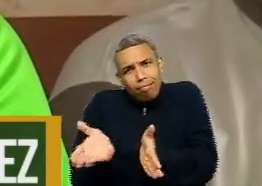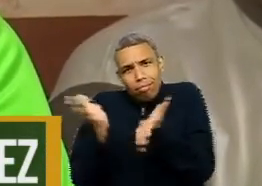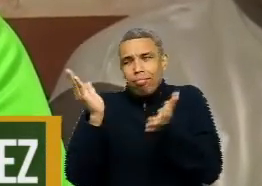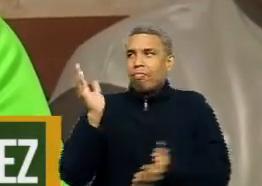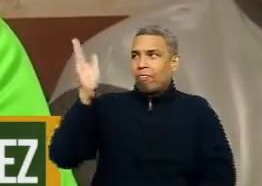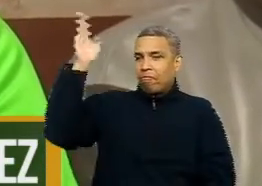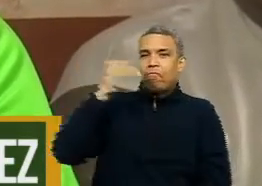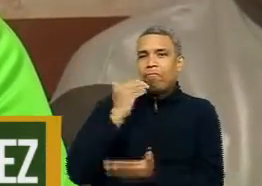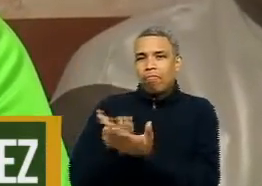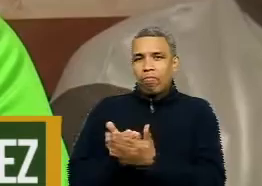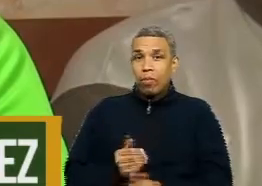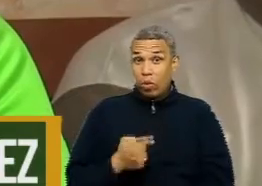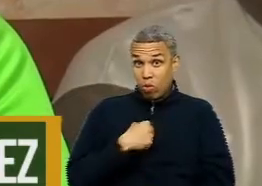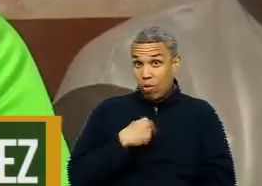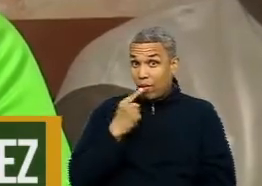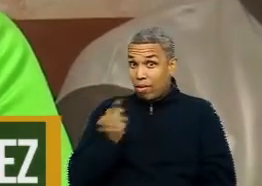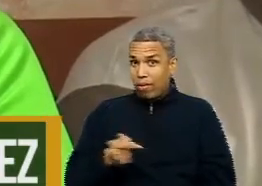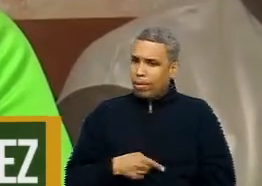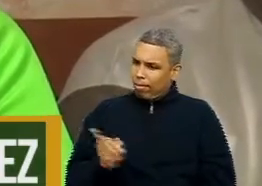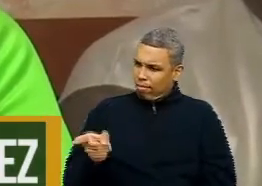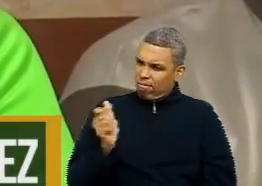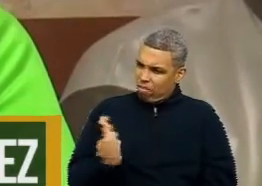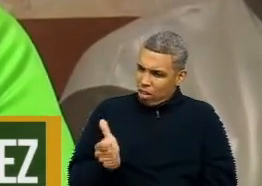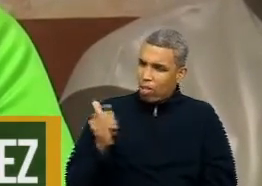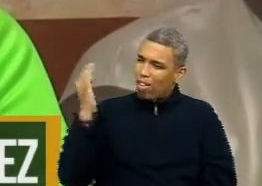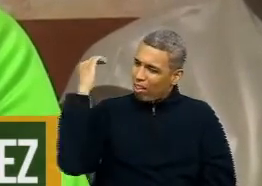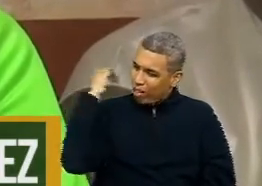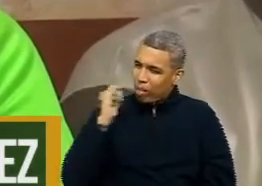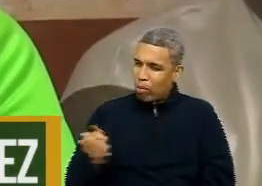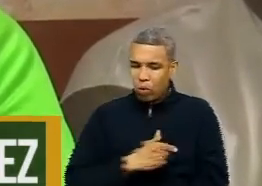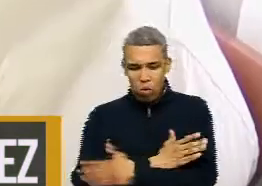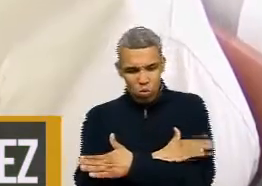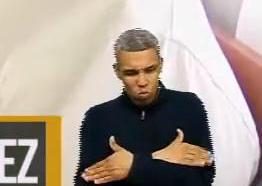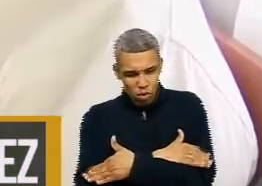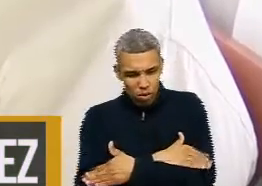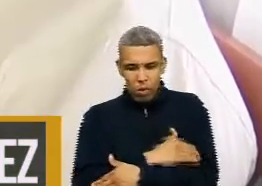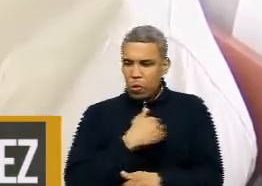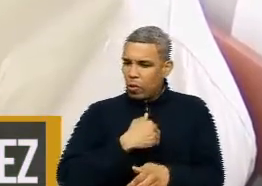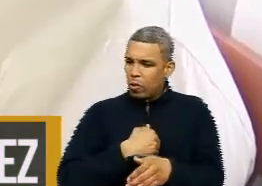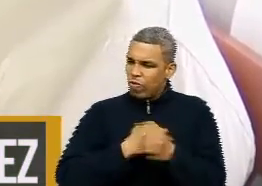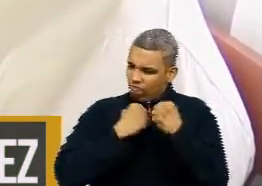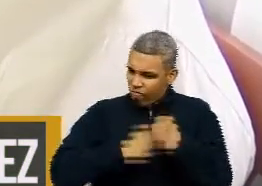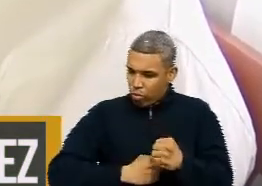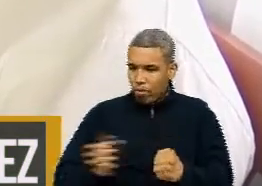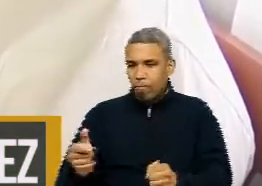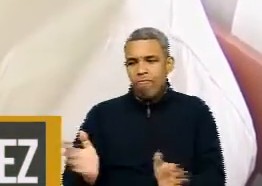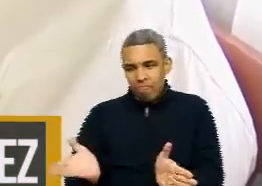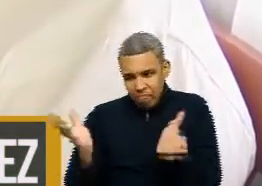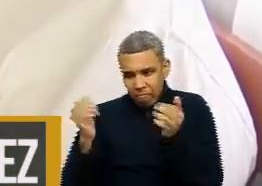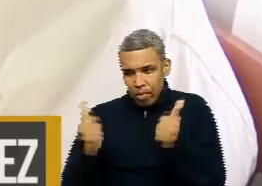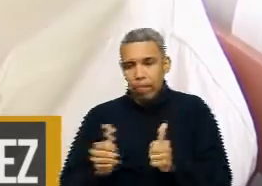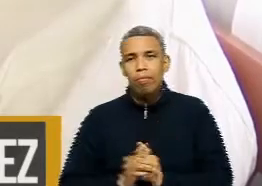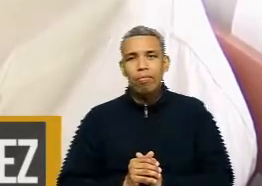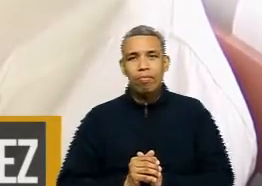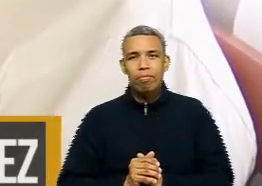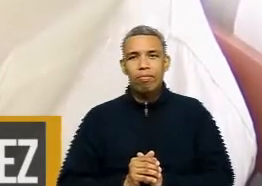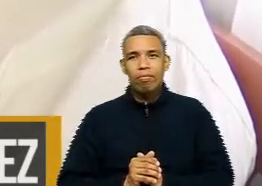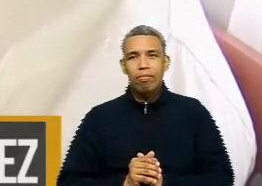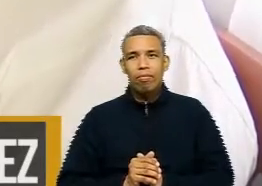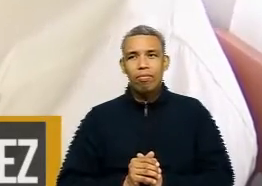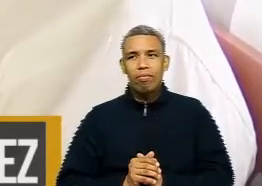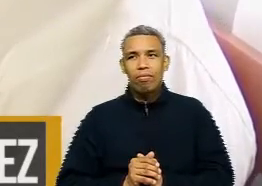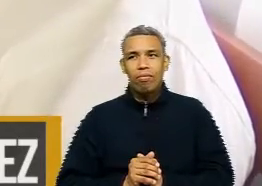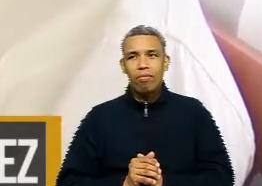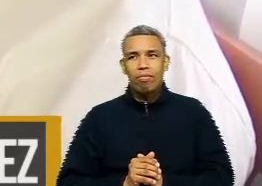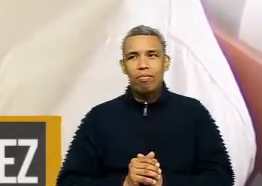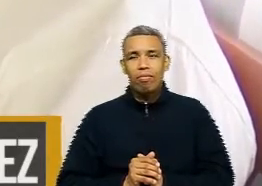tú mismo has escogido y por lo que tú has podido lograr. El equipo de Enlace Noticias quedó invitado para presenciar en la vivienda de Michael Knight en Minas